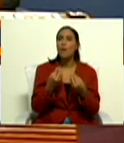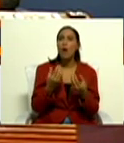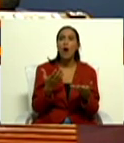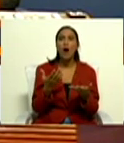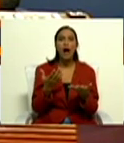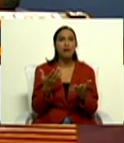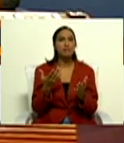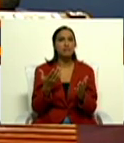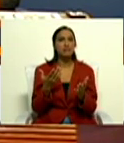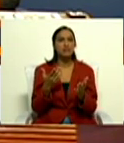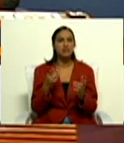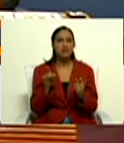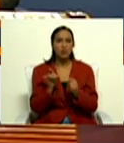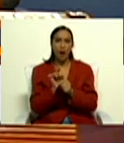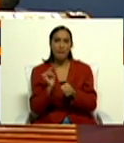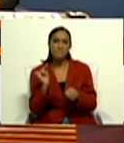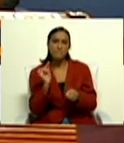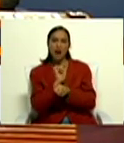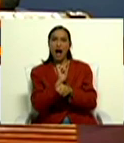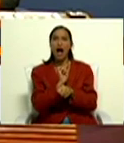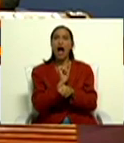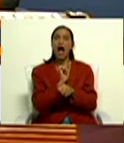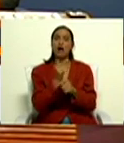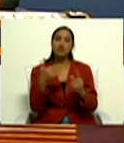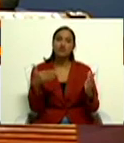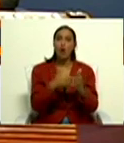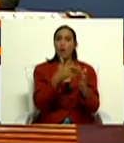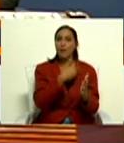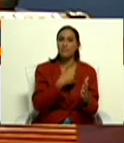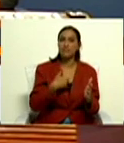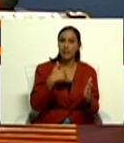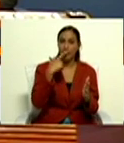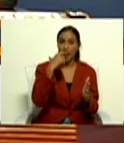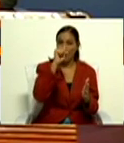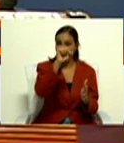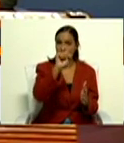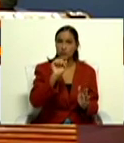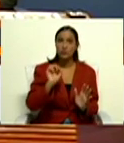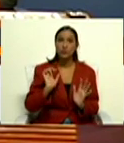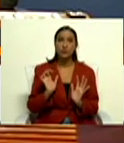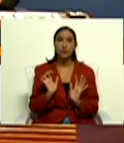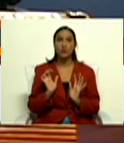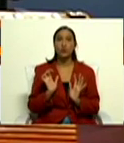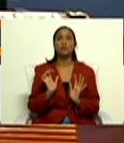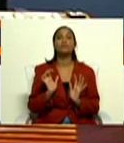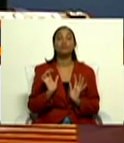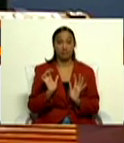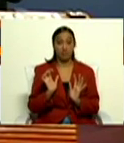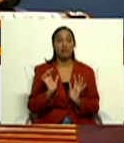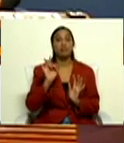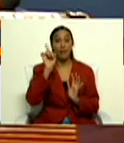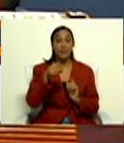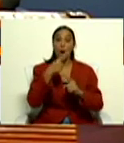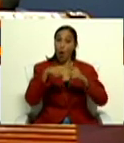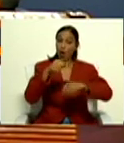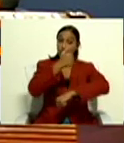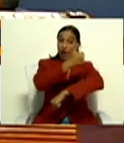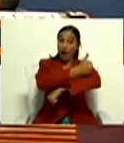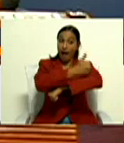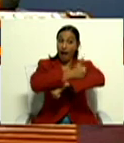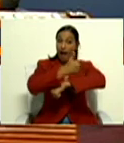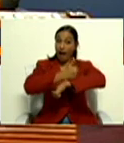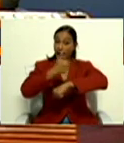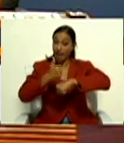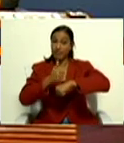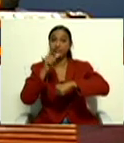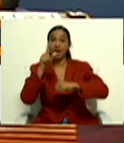amenazas encubiertas o abiertas contra el presidente de la República y altas autoridades del Estado y a la vez asaltar